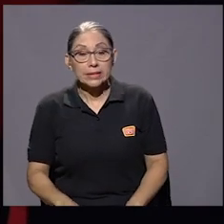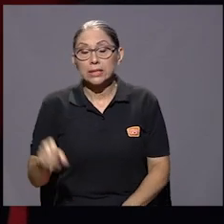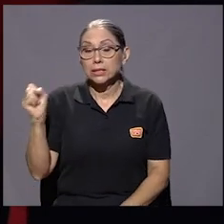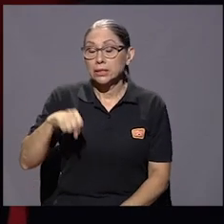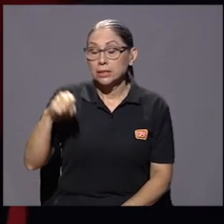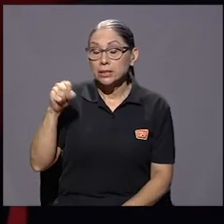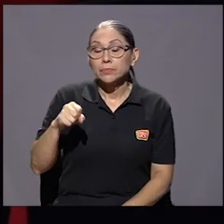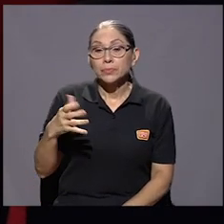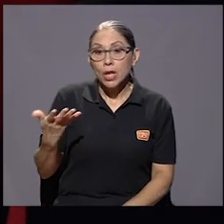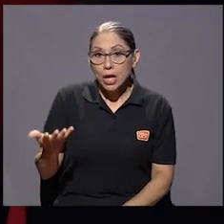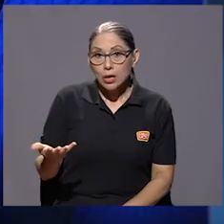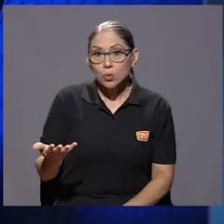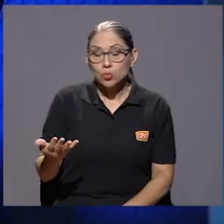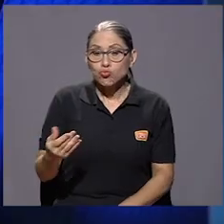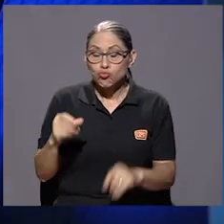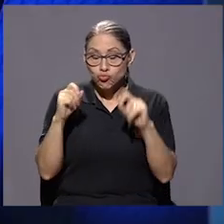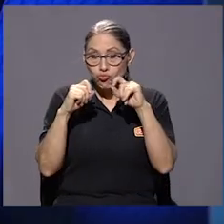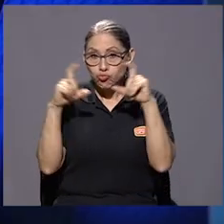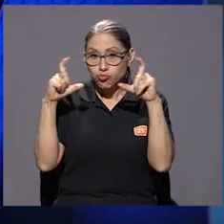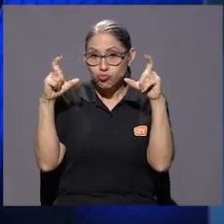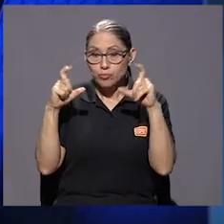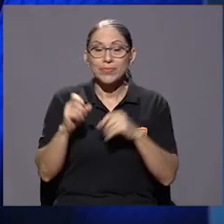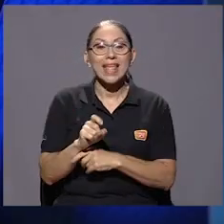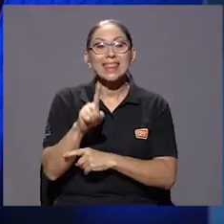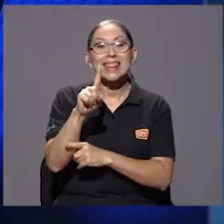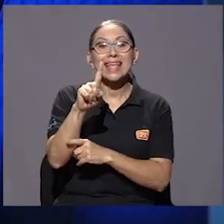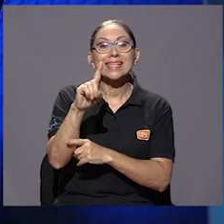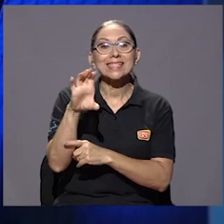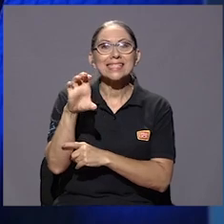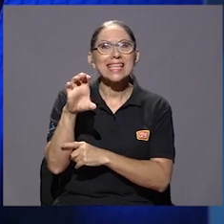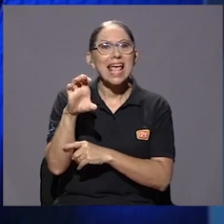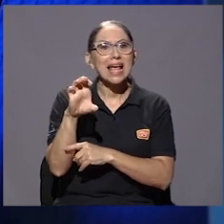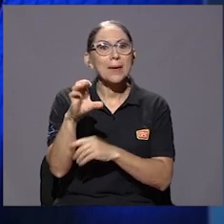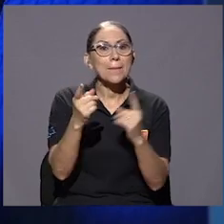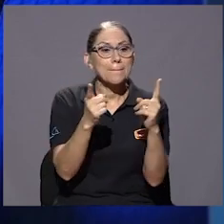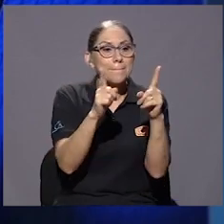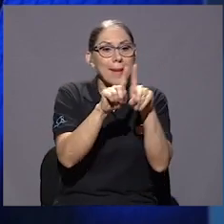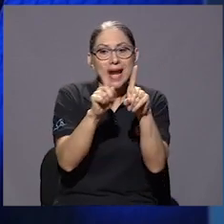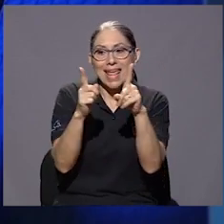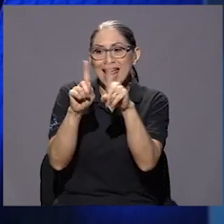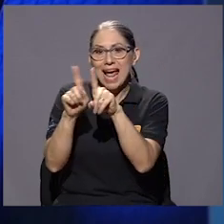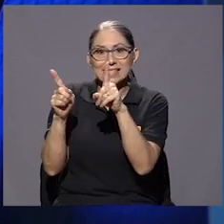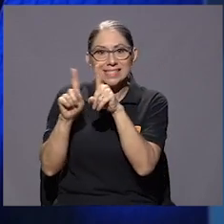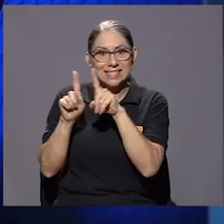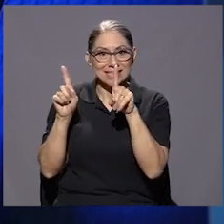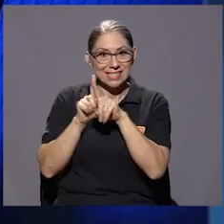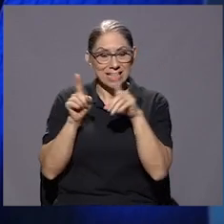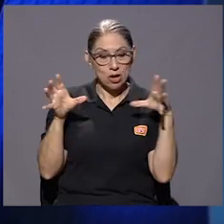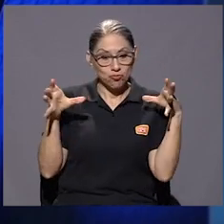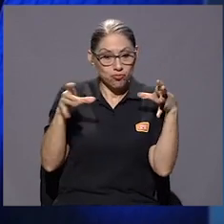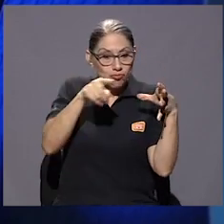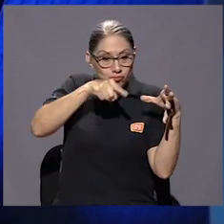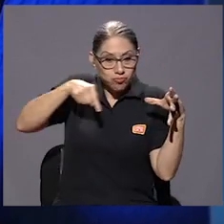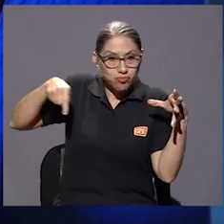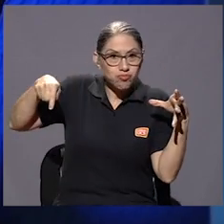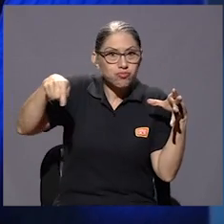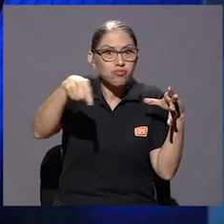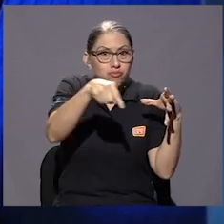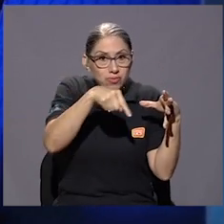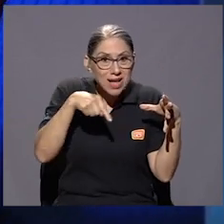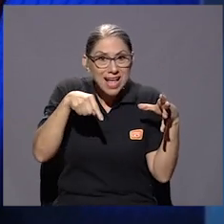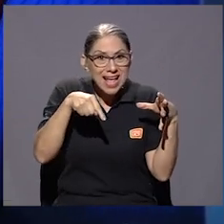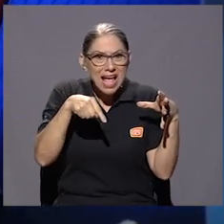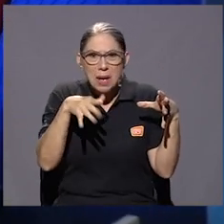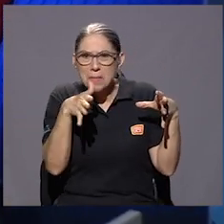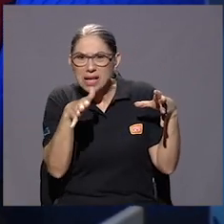es increíble como de cada 100 personas, de cada 100 parejas, Ronald, de 70